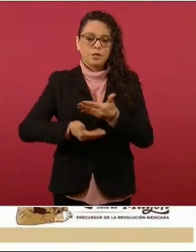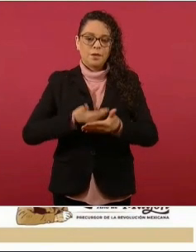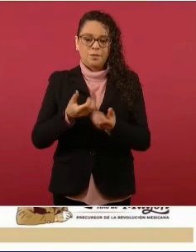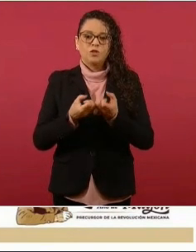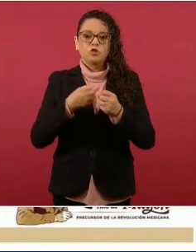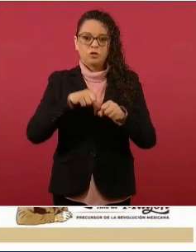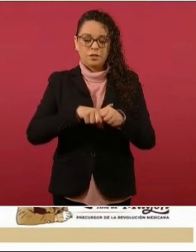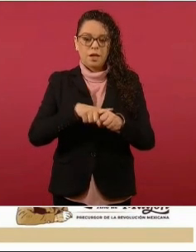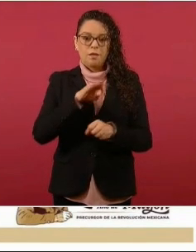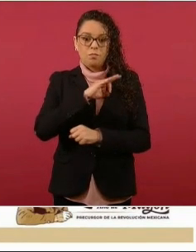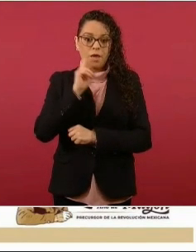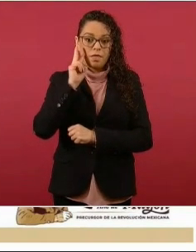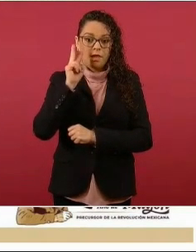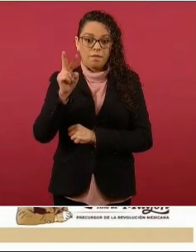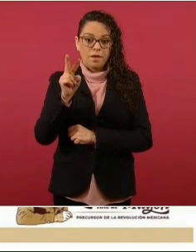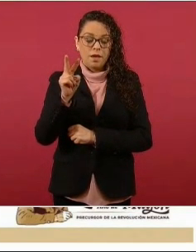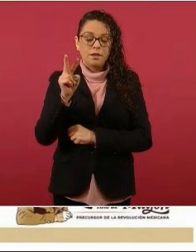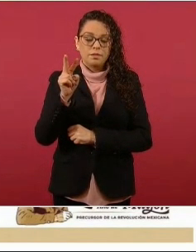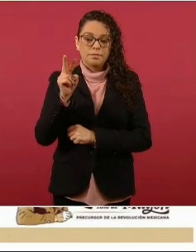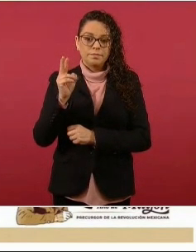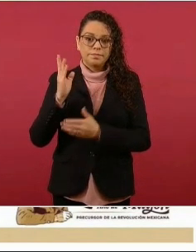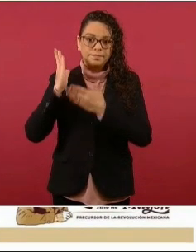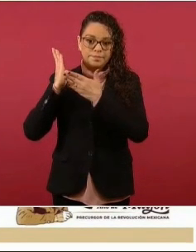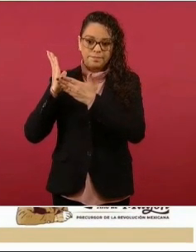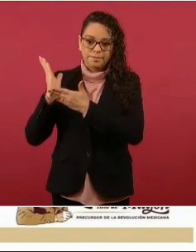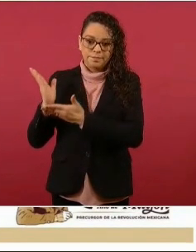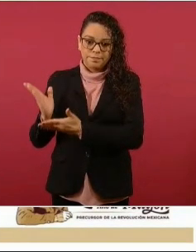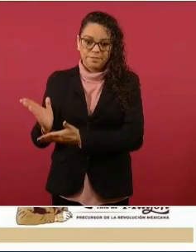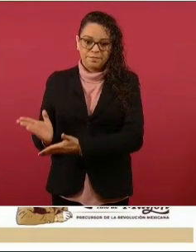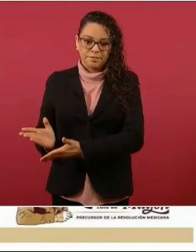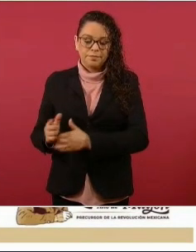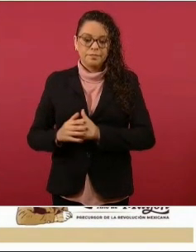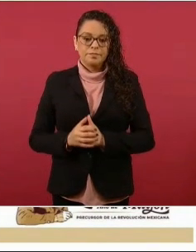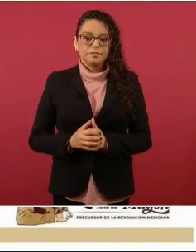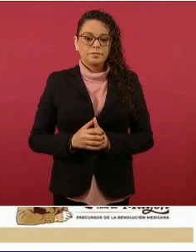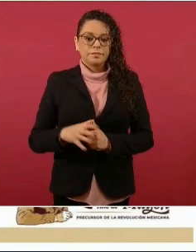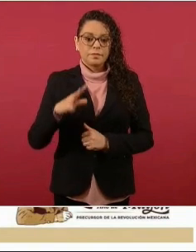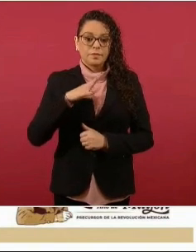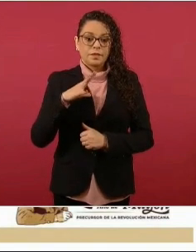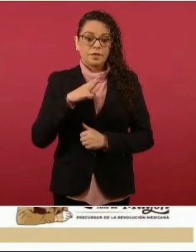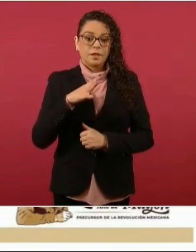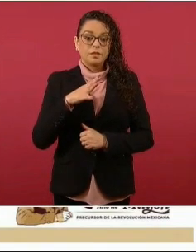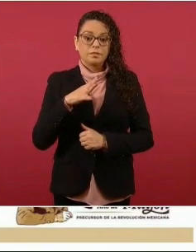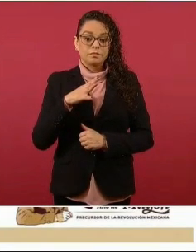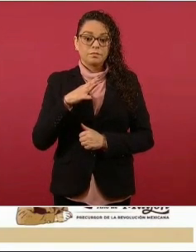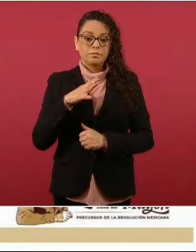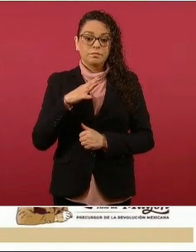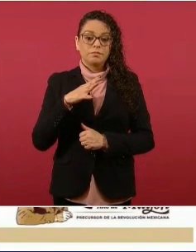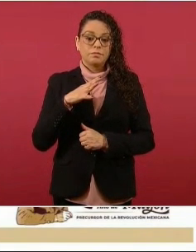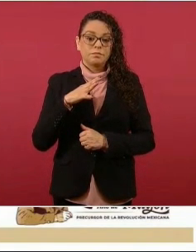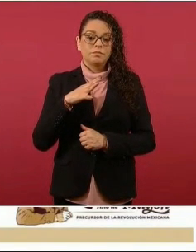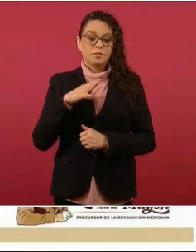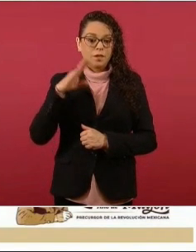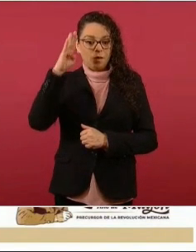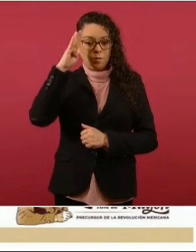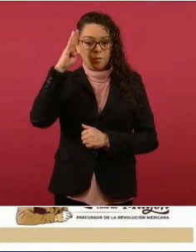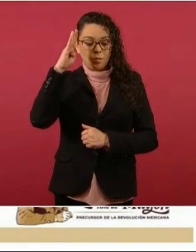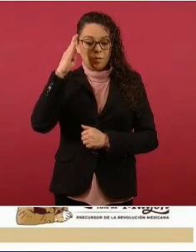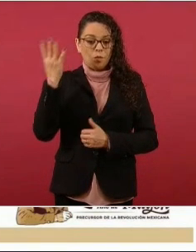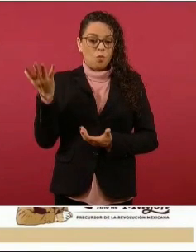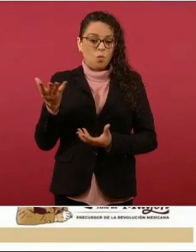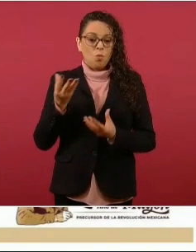Está en situaciones estas de muy alta marginación, y todos pueden ver para abajo, de alta marginación,